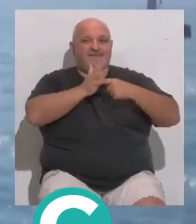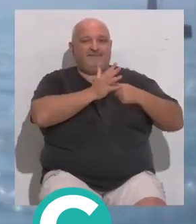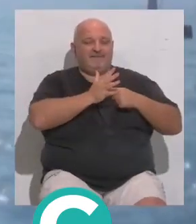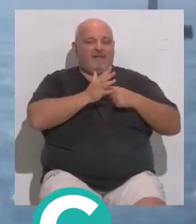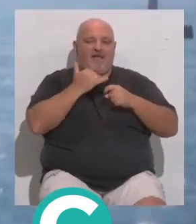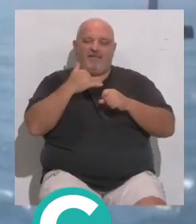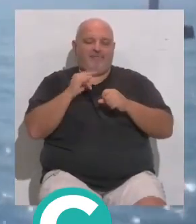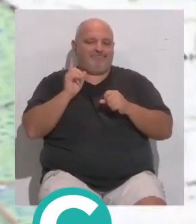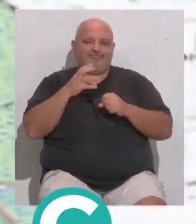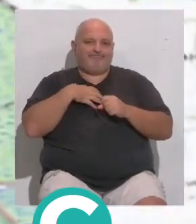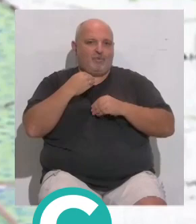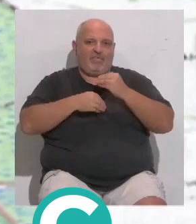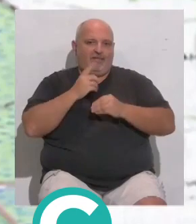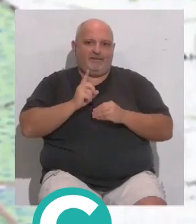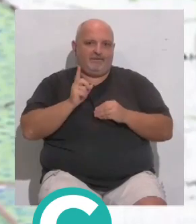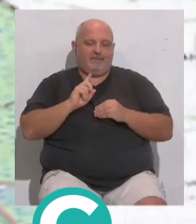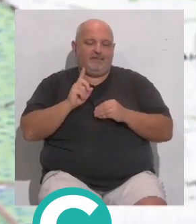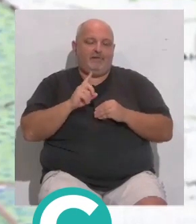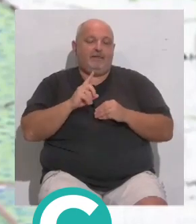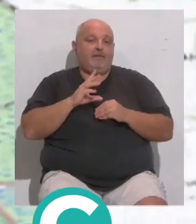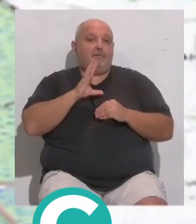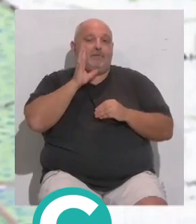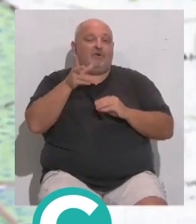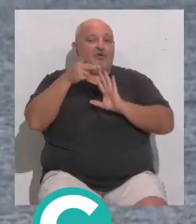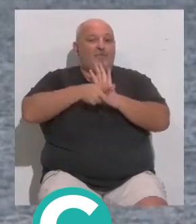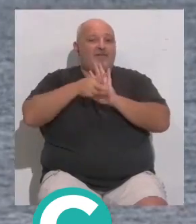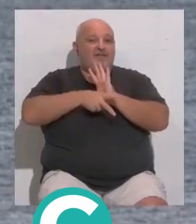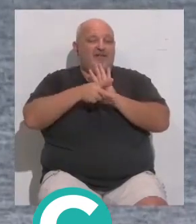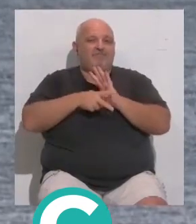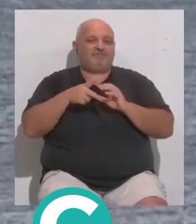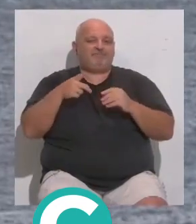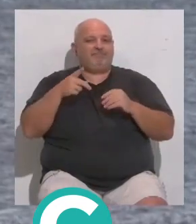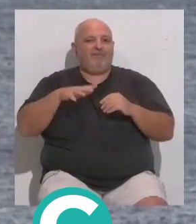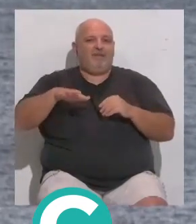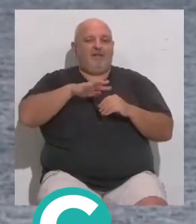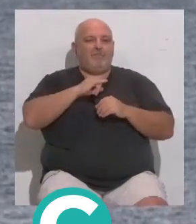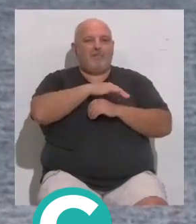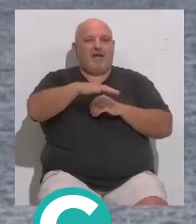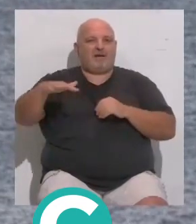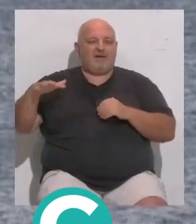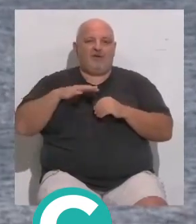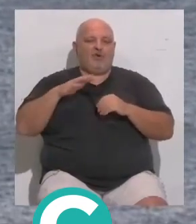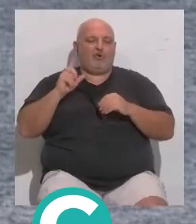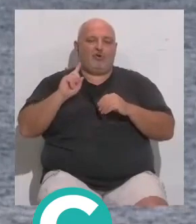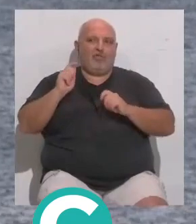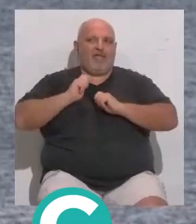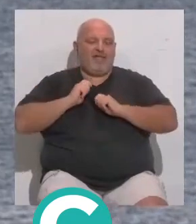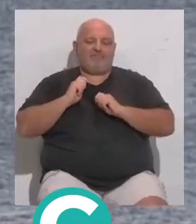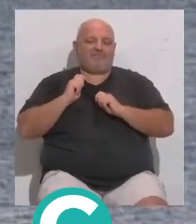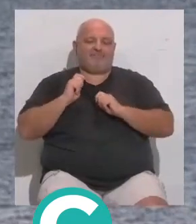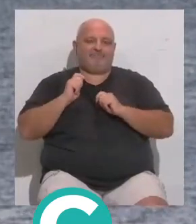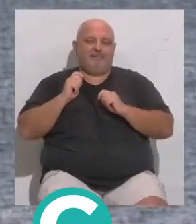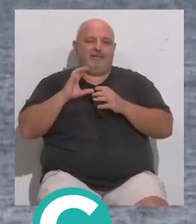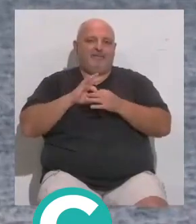bahía no se podrá poner en marcha. Según Puyet, la nueva normativa que ordena los espacios marítimos no ofrece ninguna posibilidad de